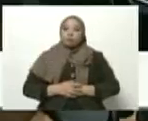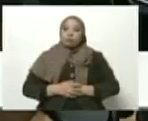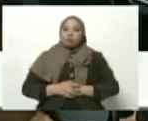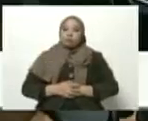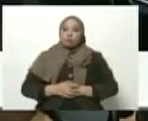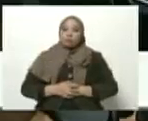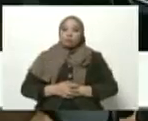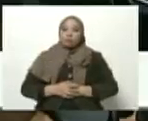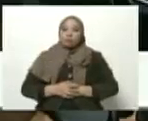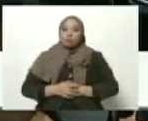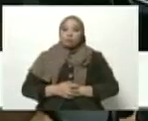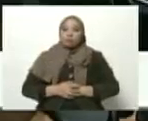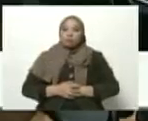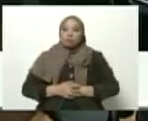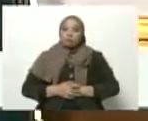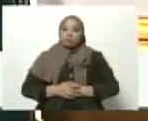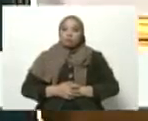poder